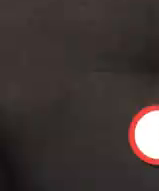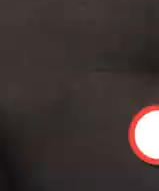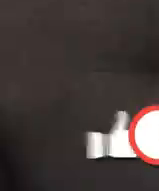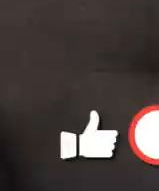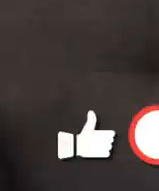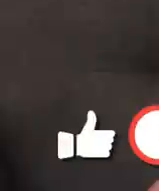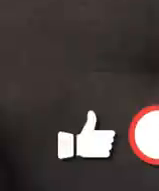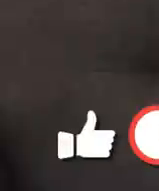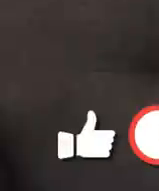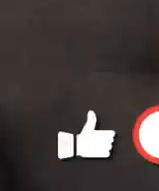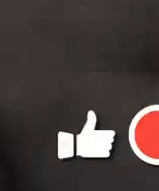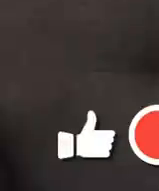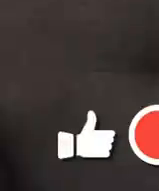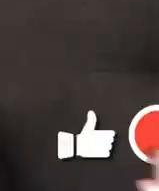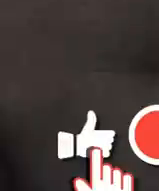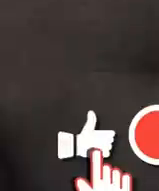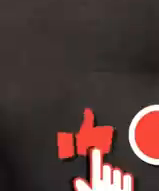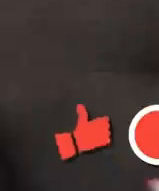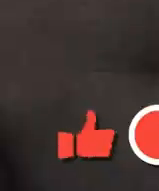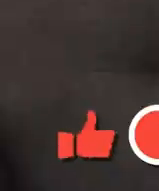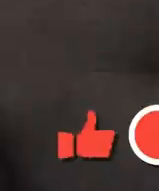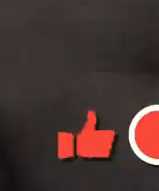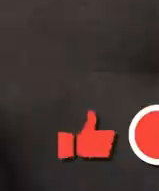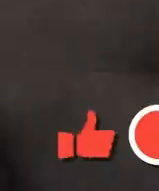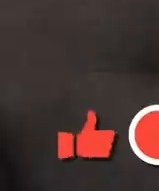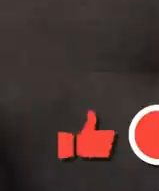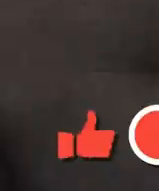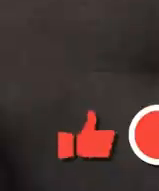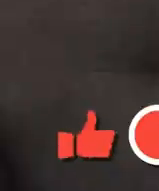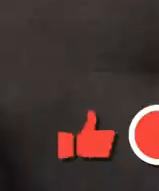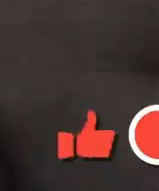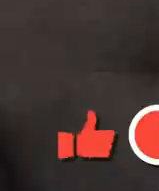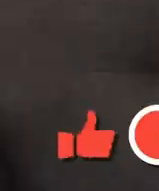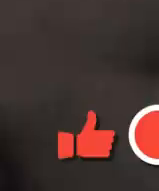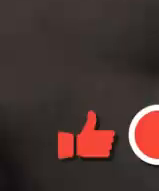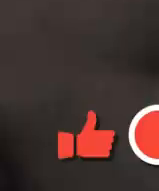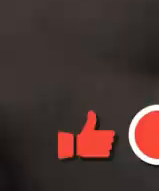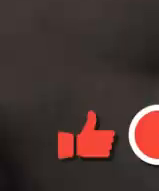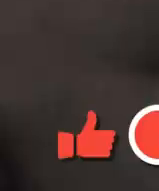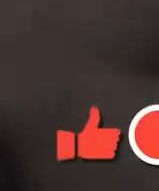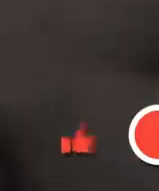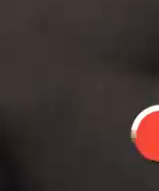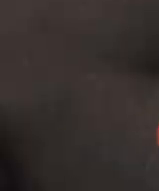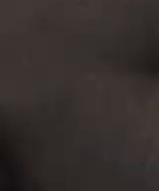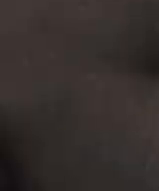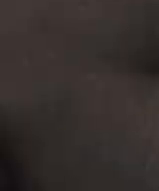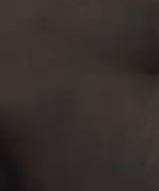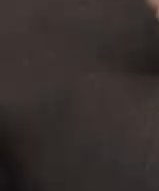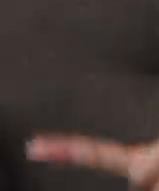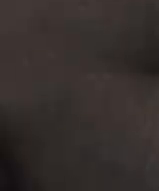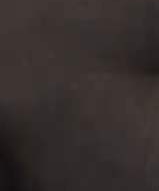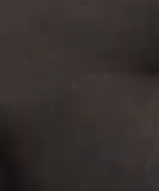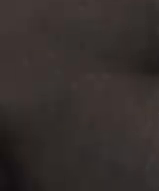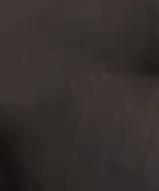like. Suscríbanse al canal, activen la campanita para que no se pierdan ningún video y recuerden que los espero en mis